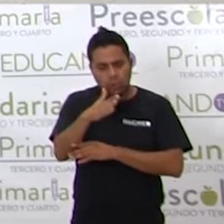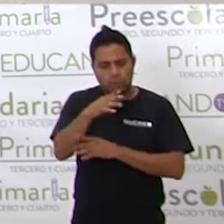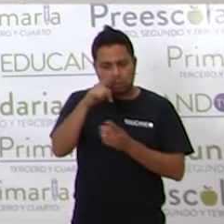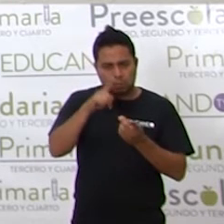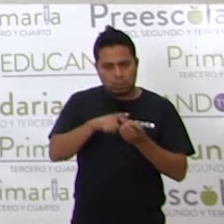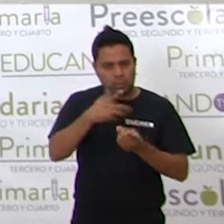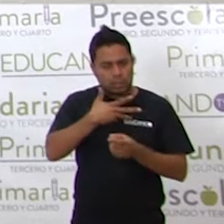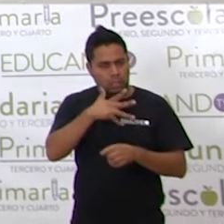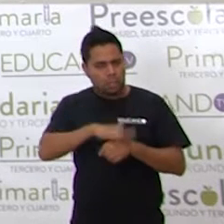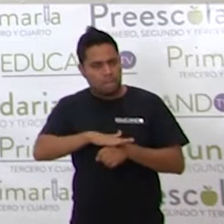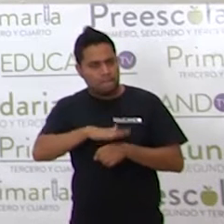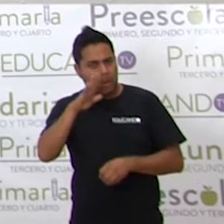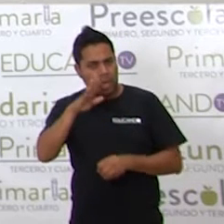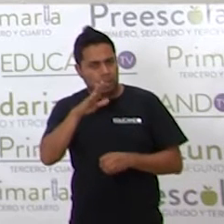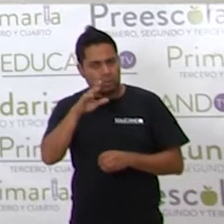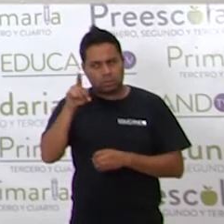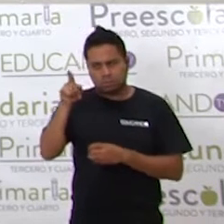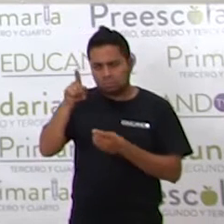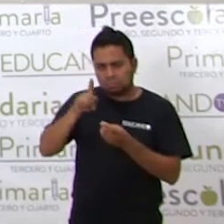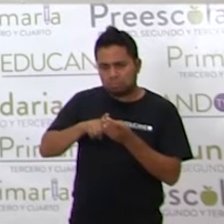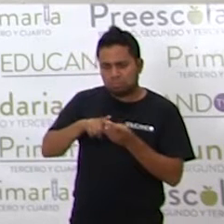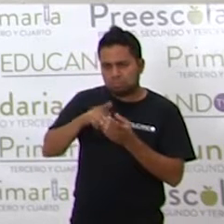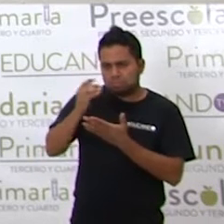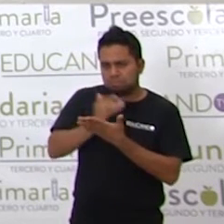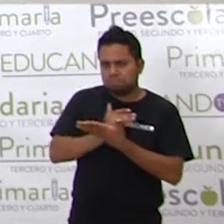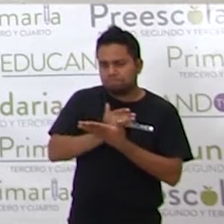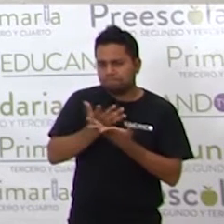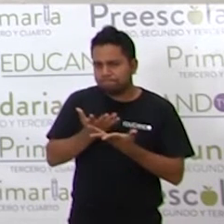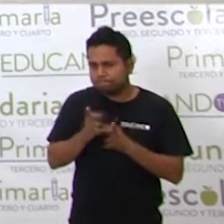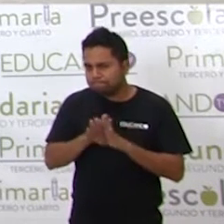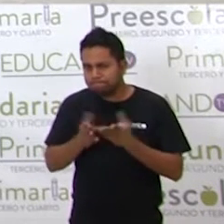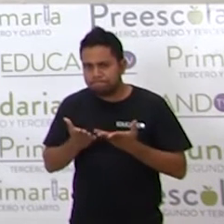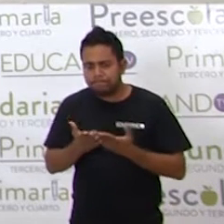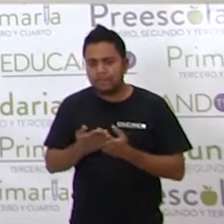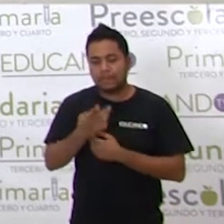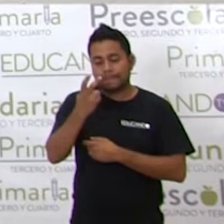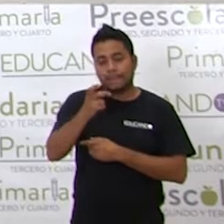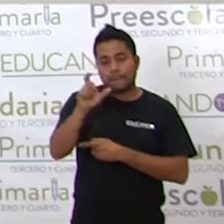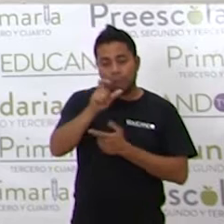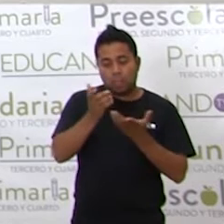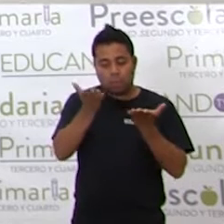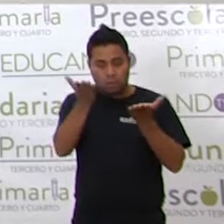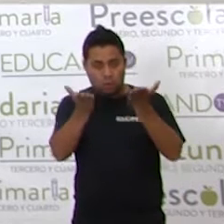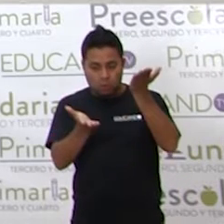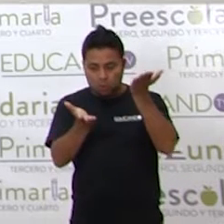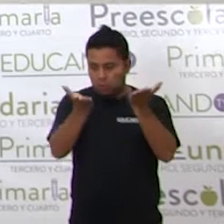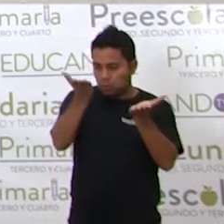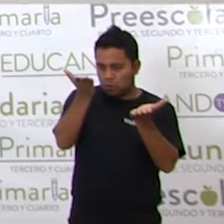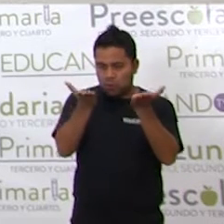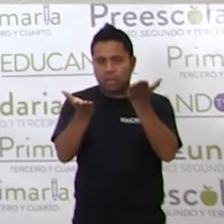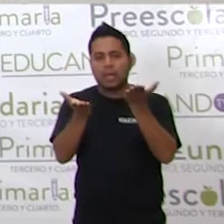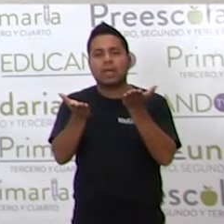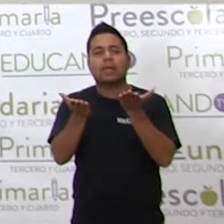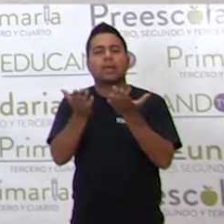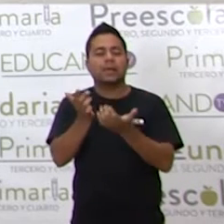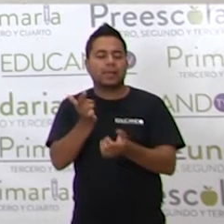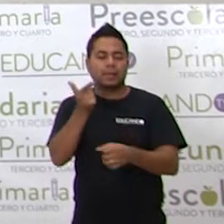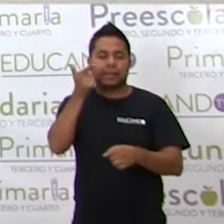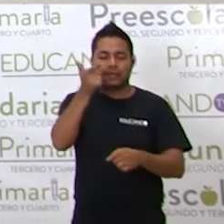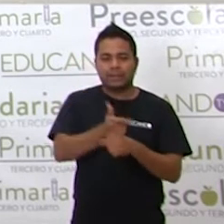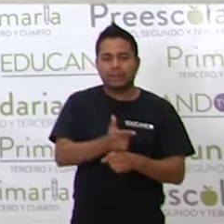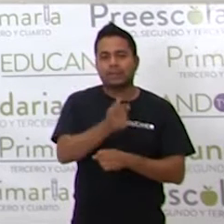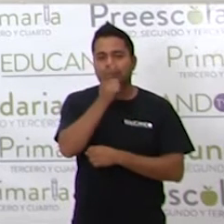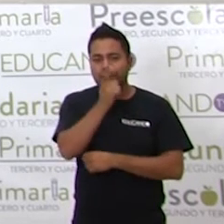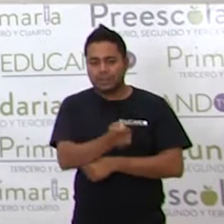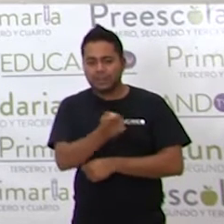más y dónde hay menos? Precisamente, al comparar cantidades, nos vamos a dar cuenta